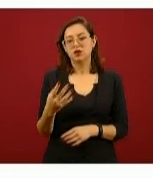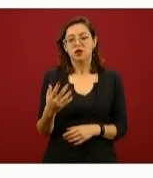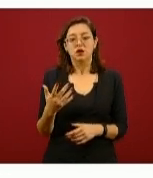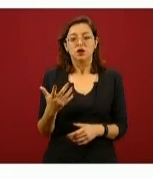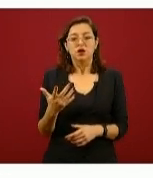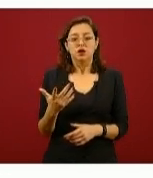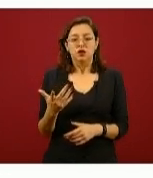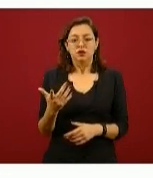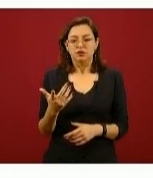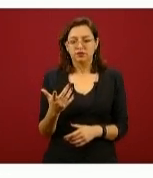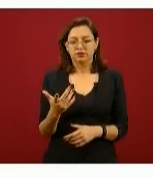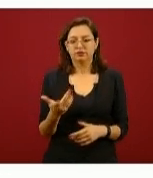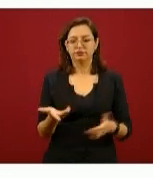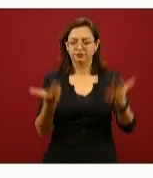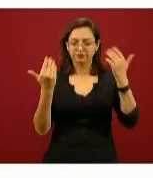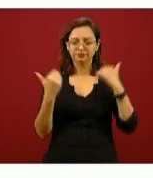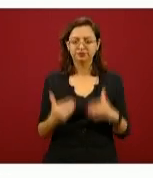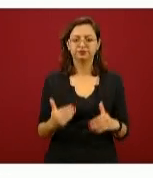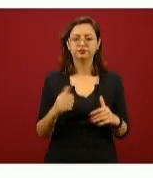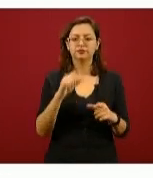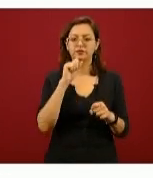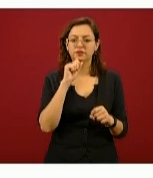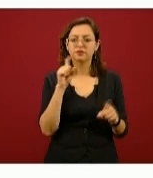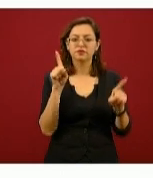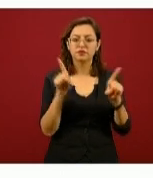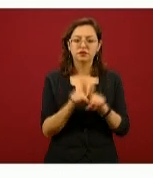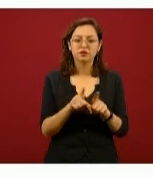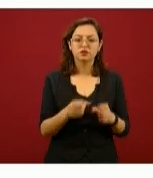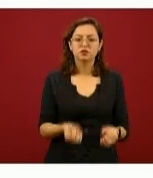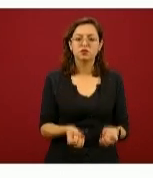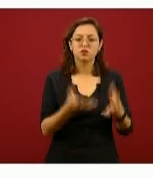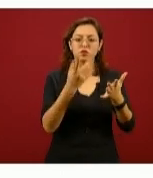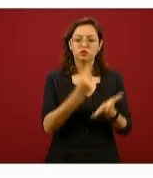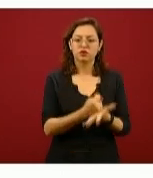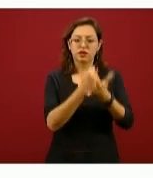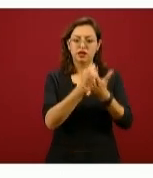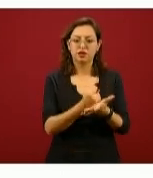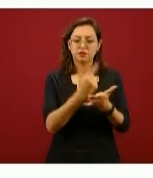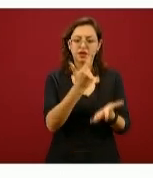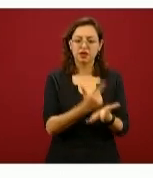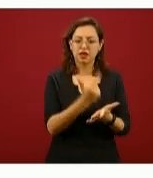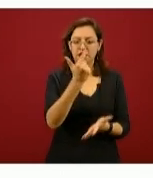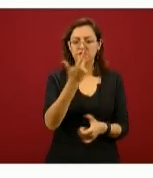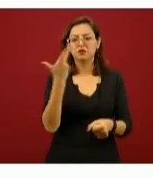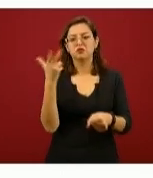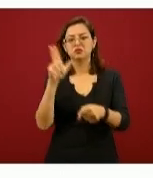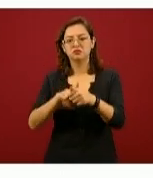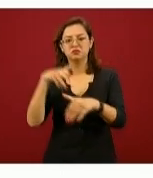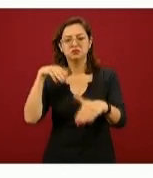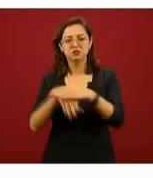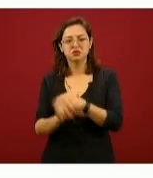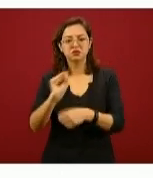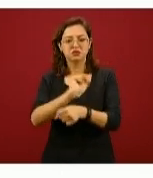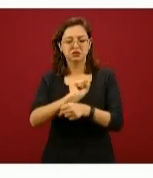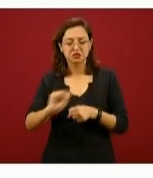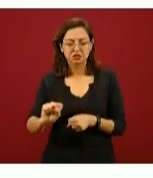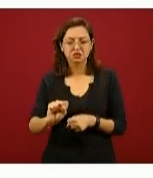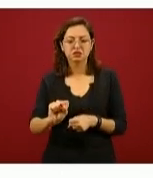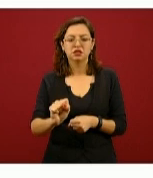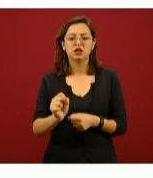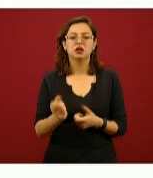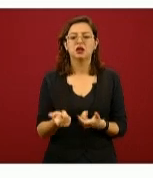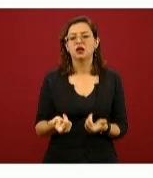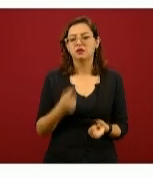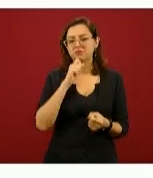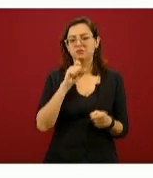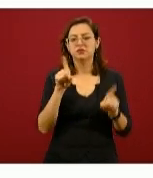hospitalización 41, y haciendo la proyección que les mencionaba yo en base